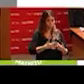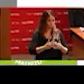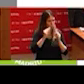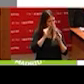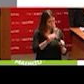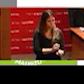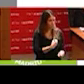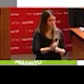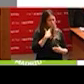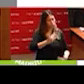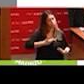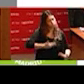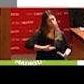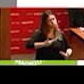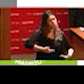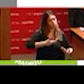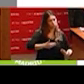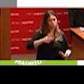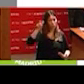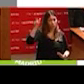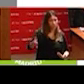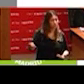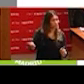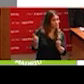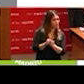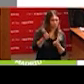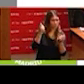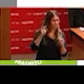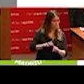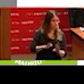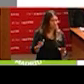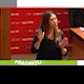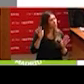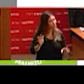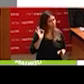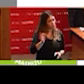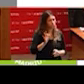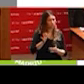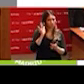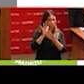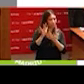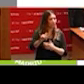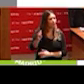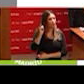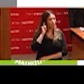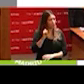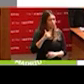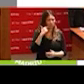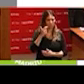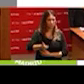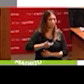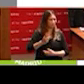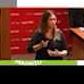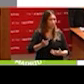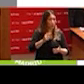tareas sin necesidad del del preparador laboral pero si existe un contacto que se mantiene durante